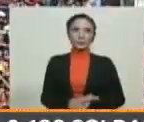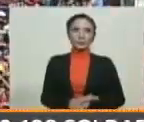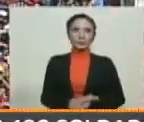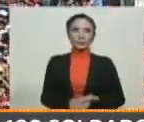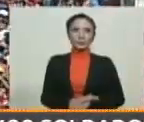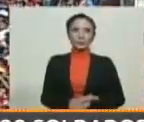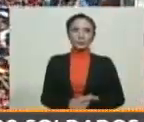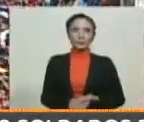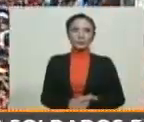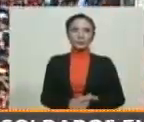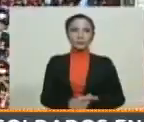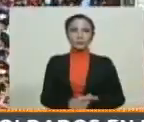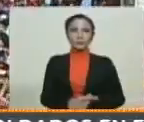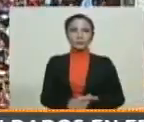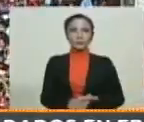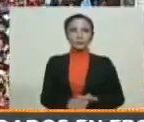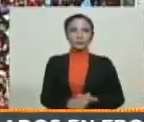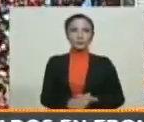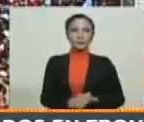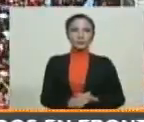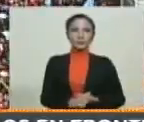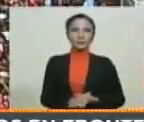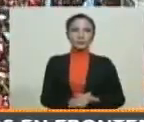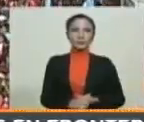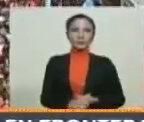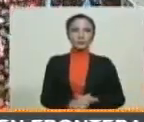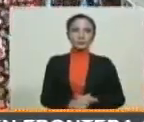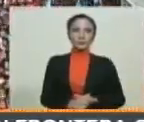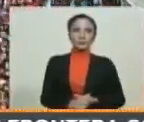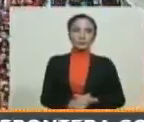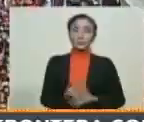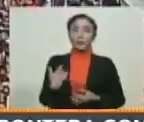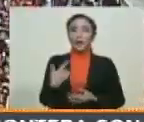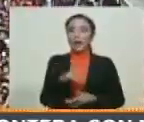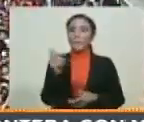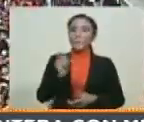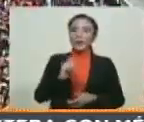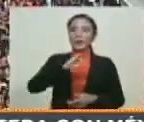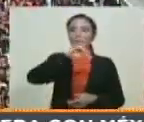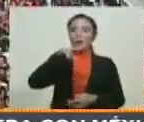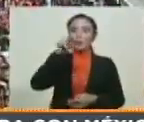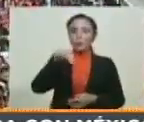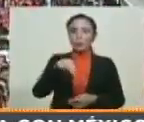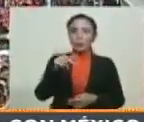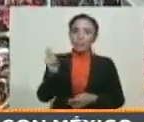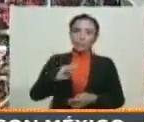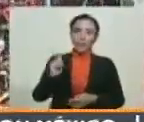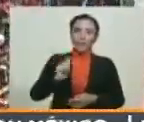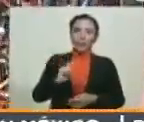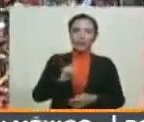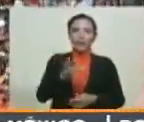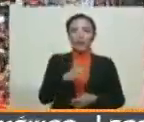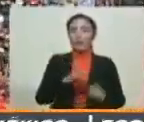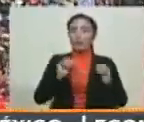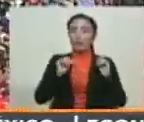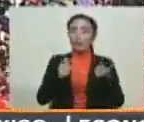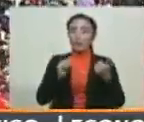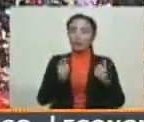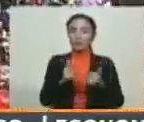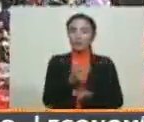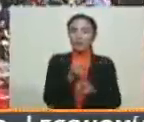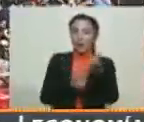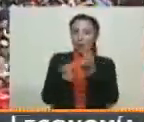yo quiero en el mes de junio arrancar el gobierno económico